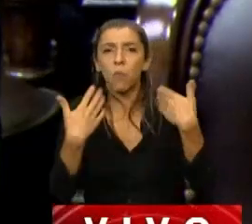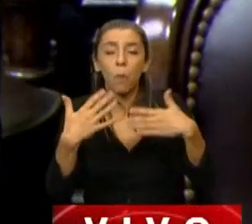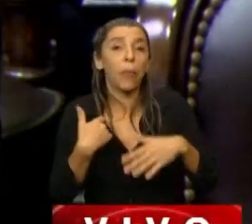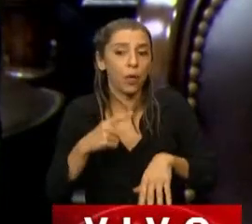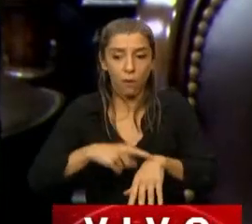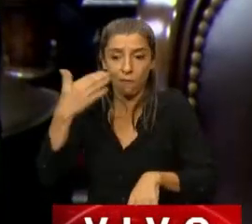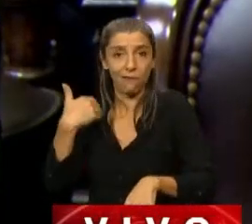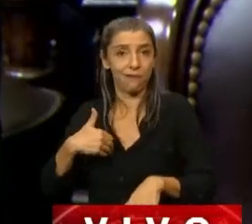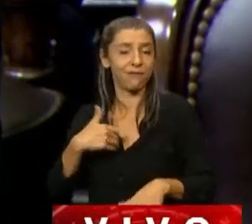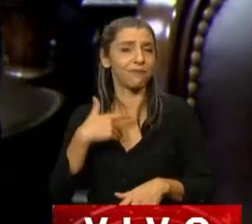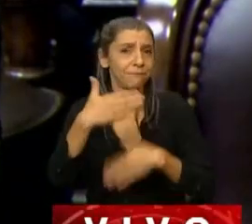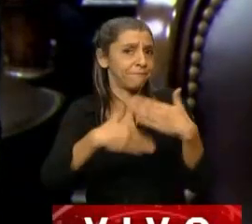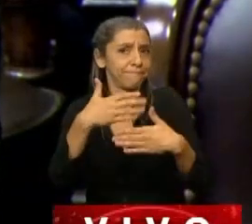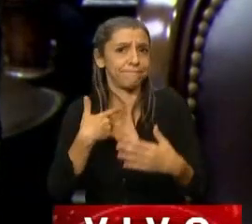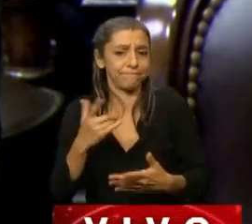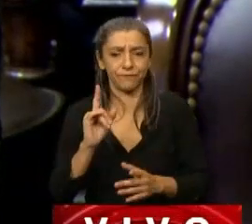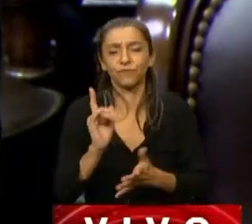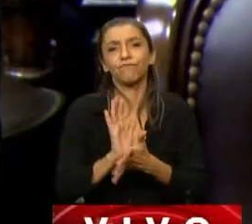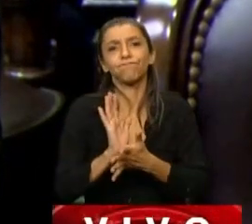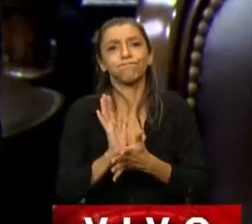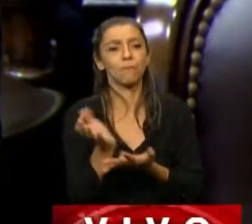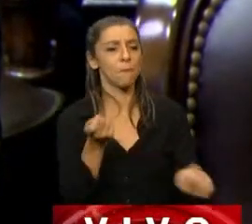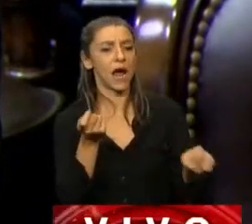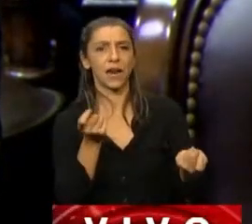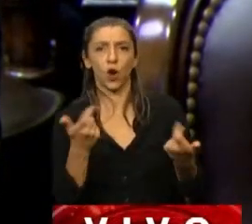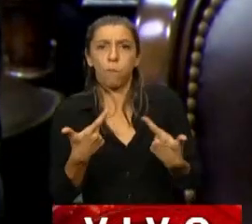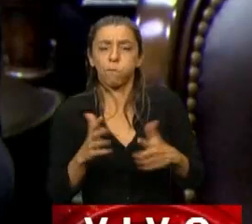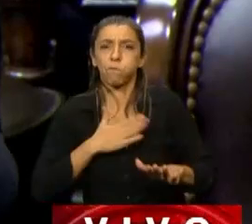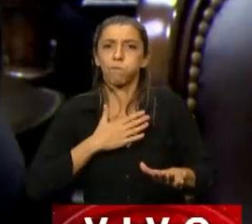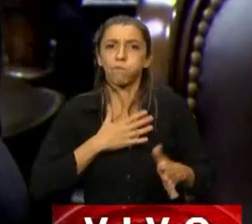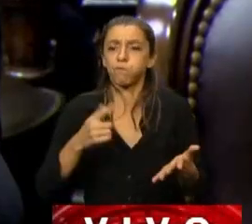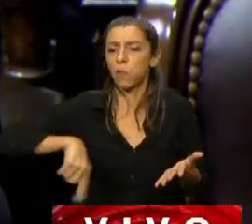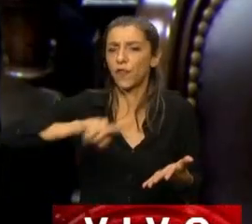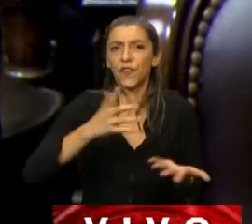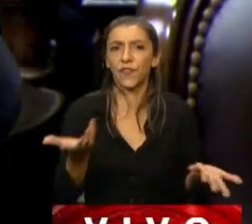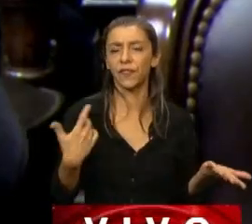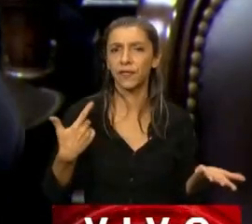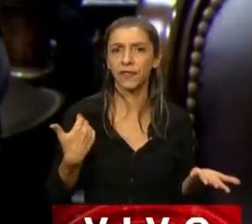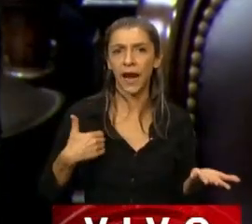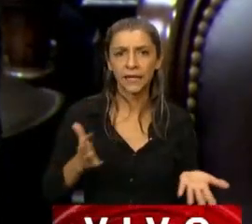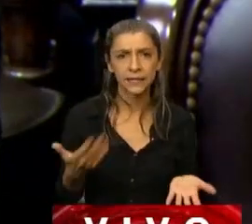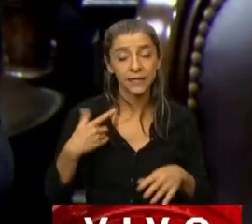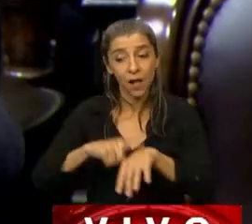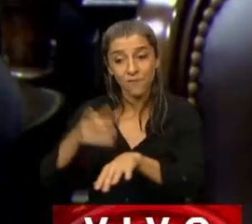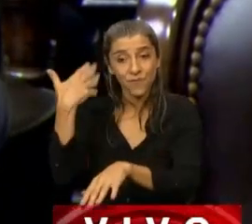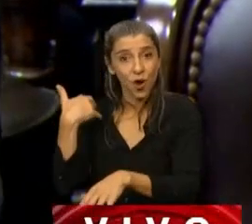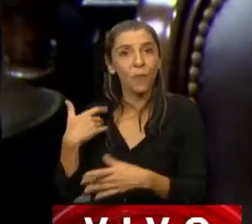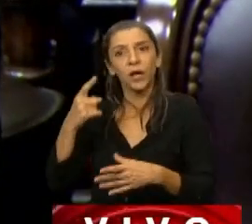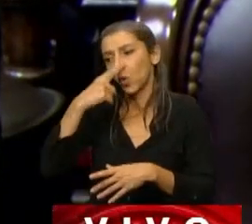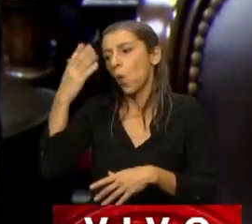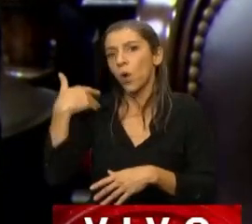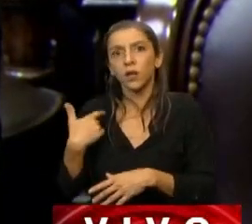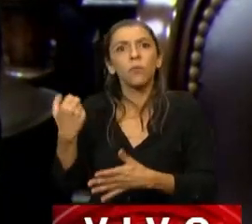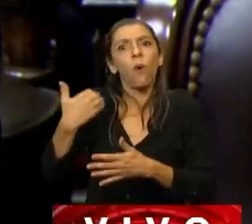Y no es casualidad que este ciclo de endeudamiento haya venido después del pago a los fondos buitres contra los cuales la Argentina